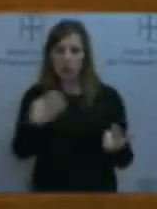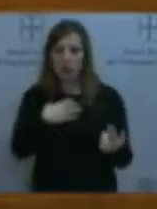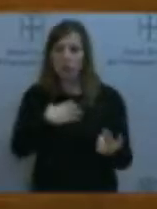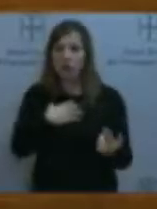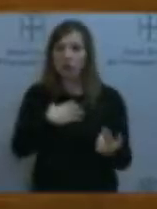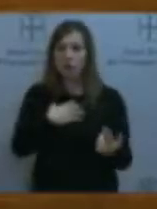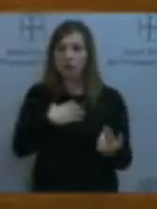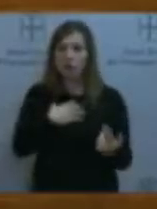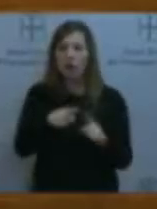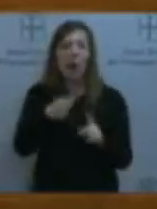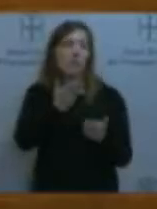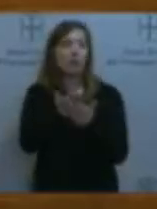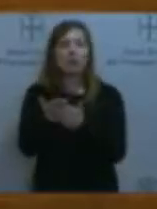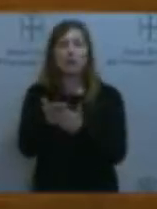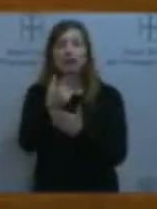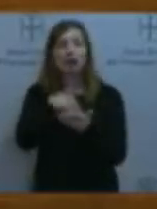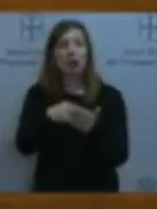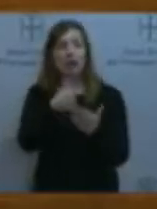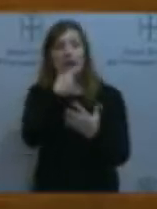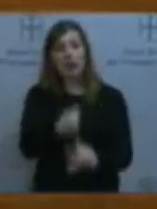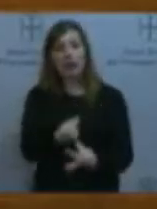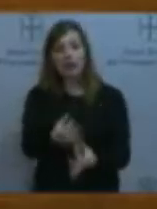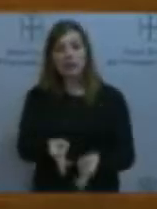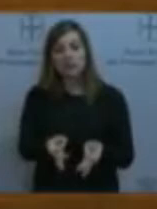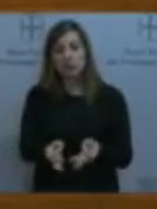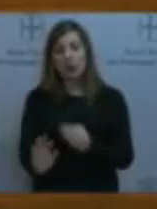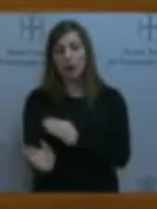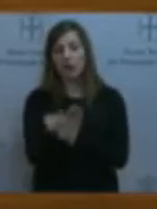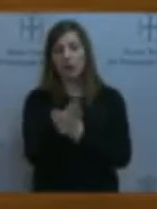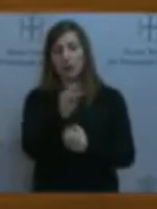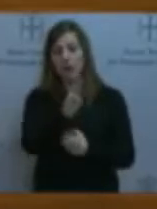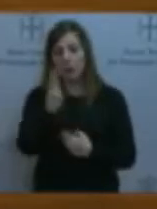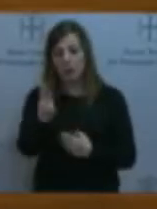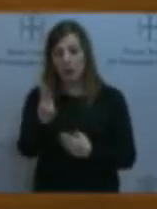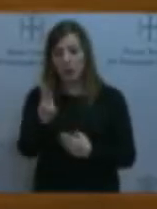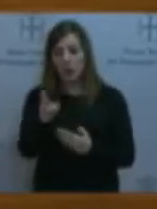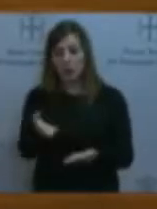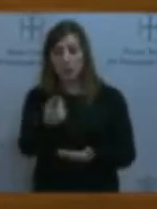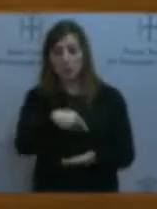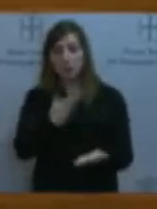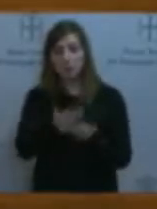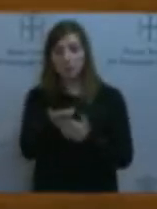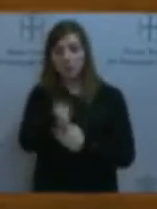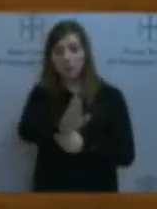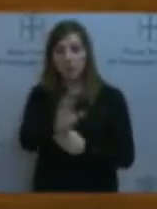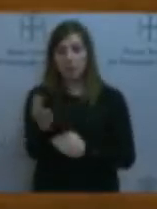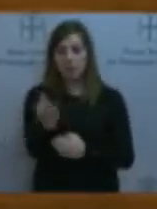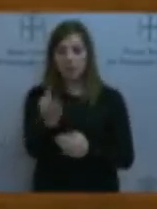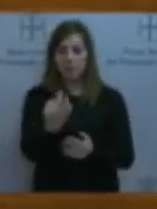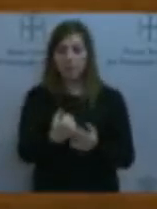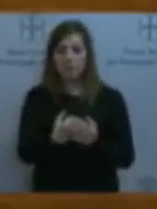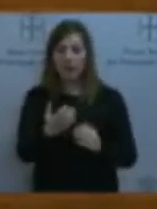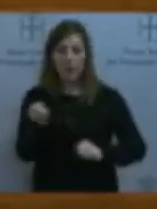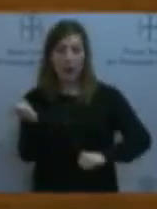tentación de las propuestas y soluciones fáciles que nos va a ofrecer siempre el Partido Popular. Nosotros les propusimos